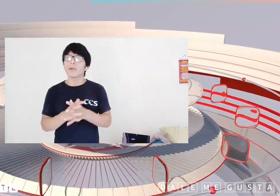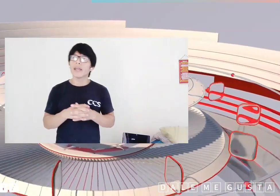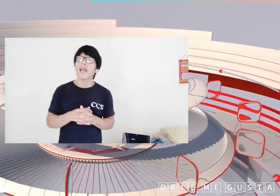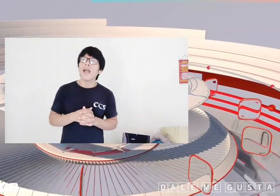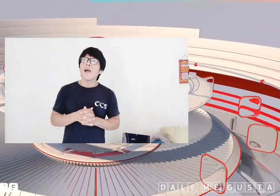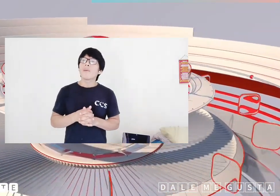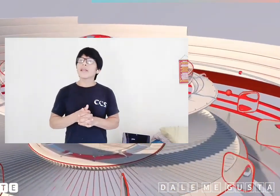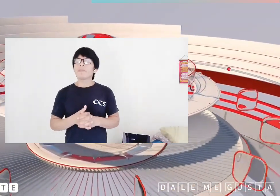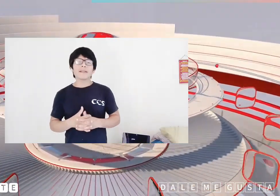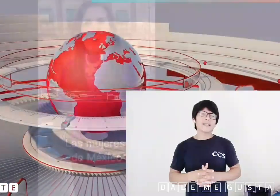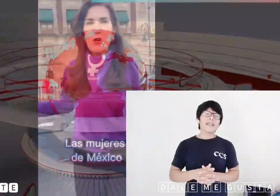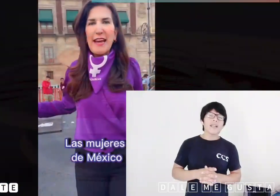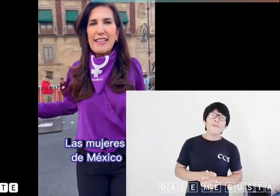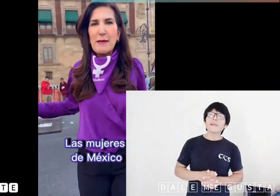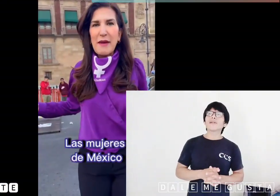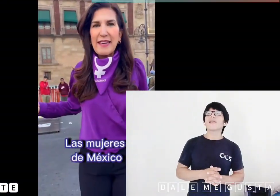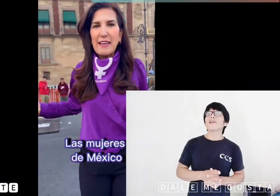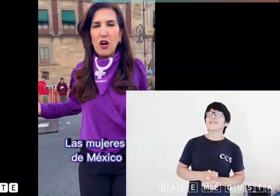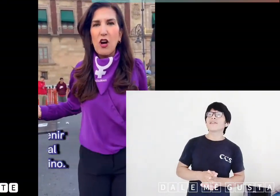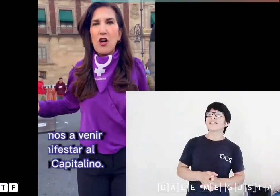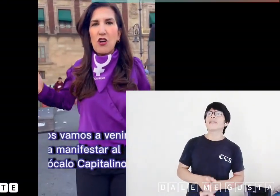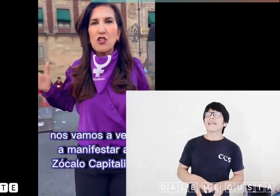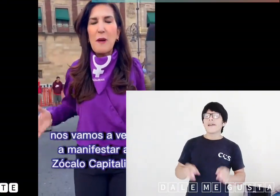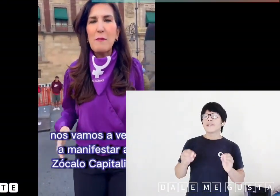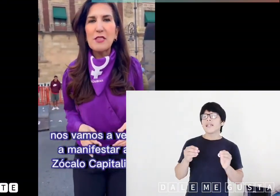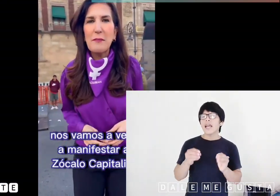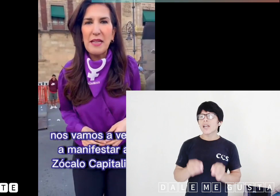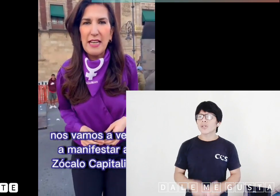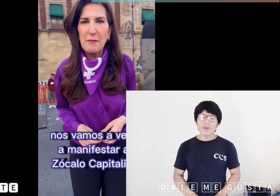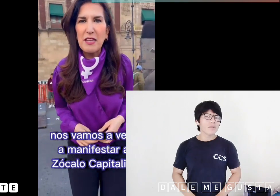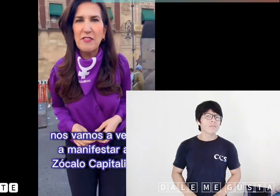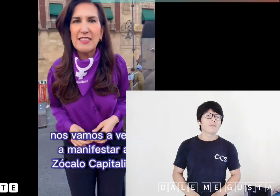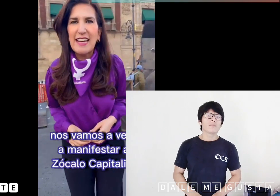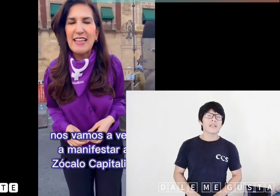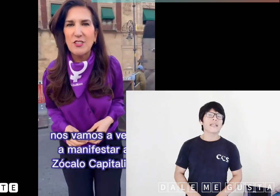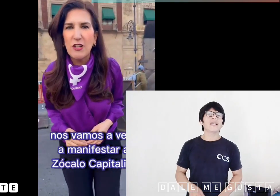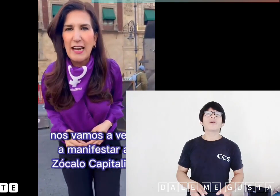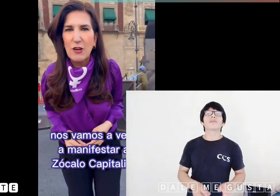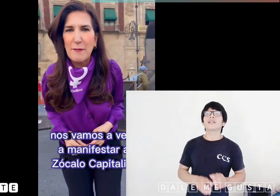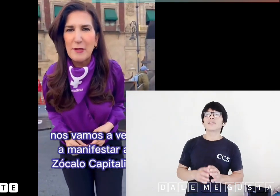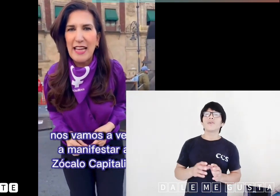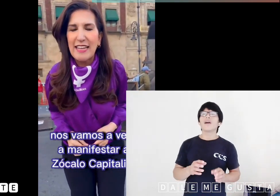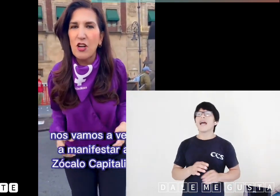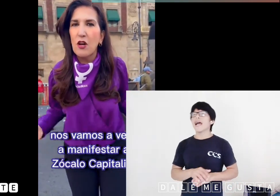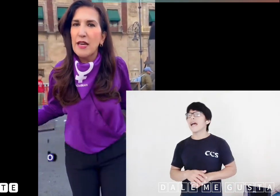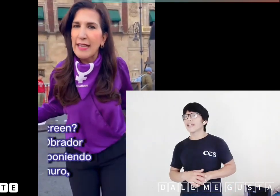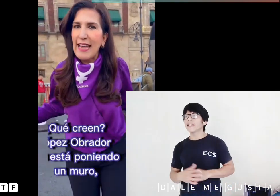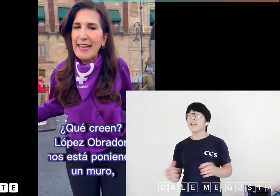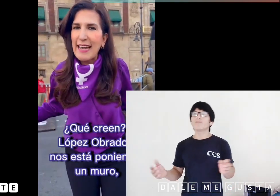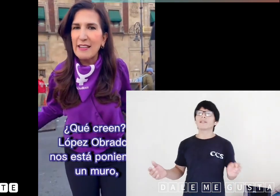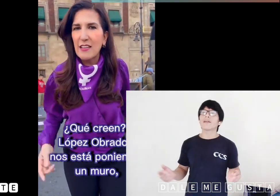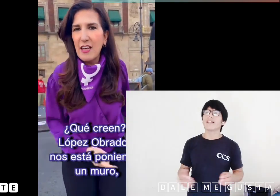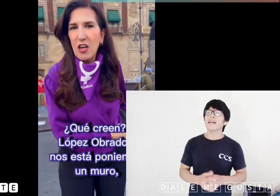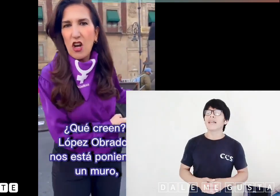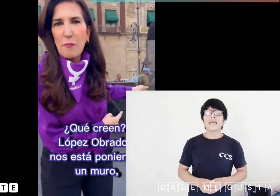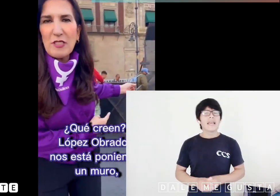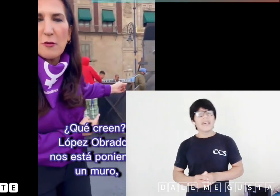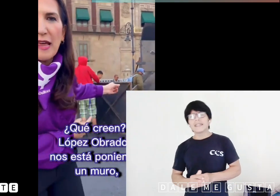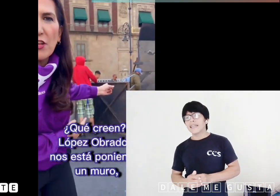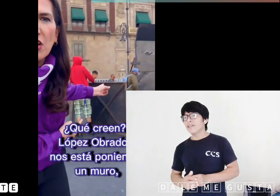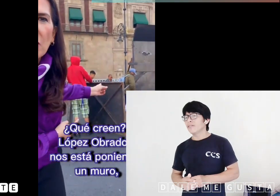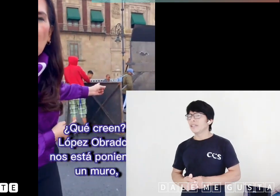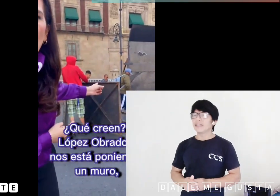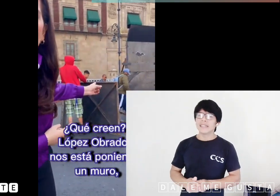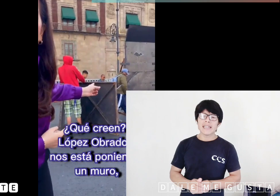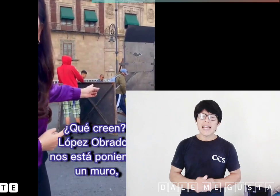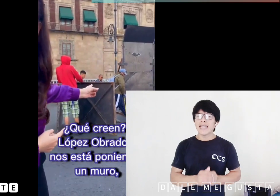de la Mujer. ¿Por qué? Porque el presidente López Obrador, señores, se hartó y le contestó a Kenia López Rabadán,